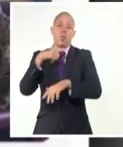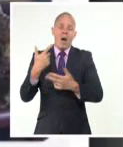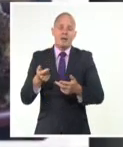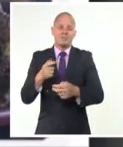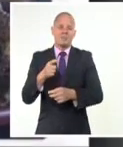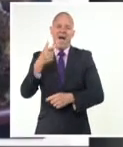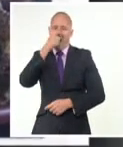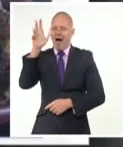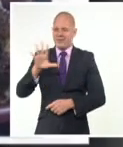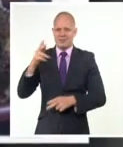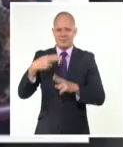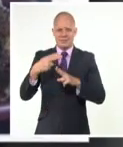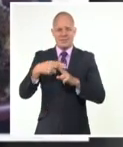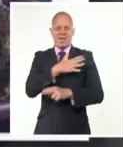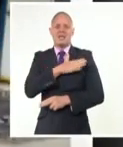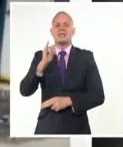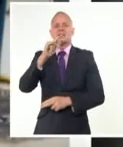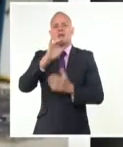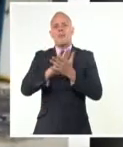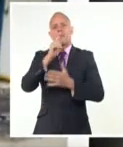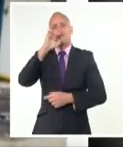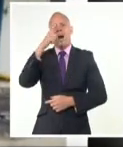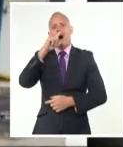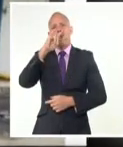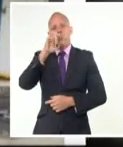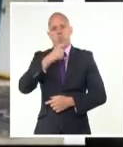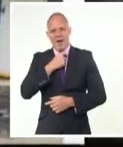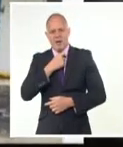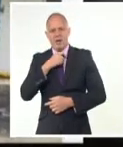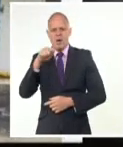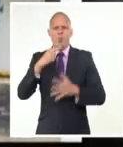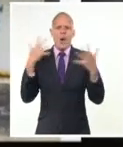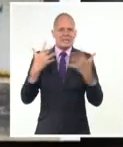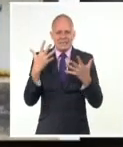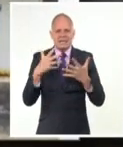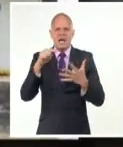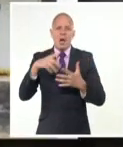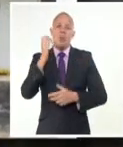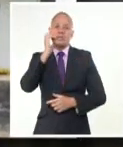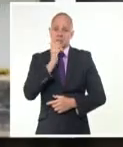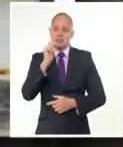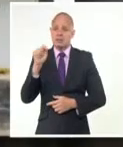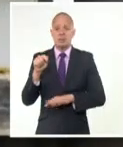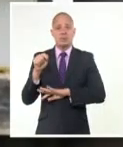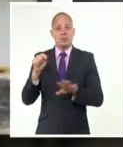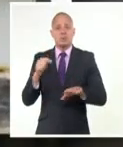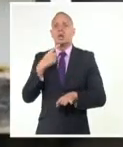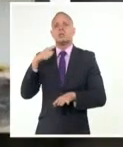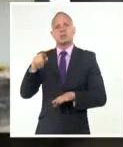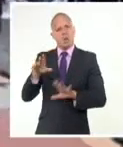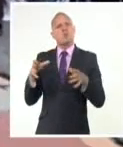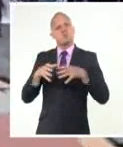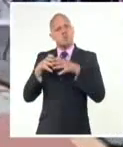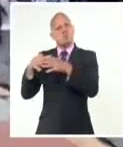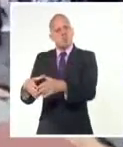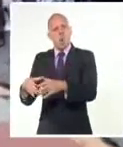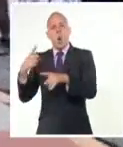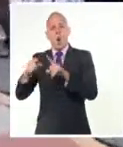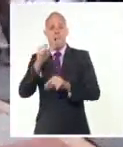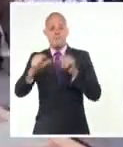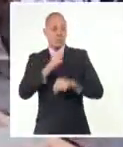incondicional a la revolución y a sus líderes. Jóvenes de la Unión Democrática de Palestina y del Frente de Liberación expresaron su apoyo. También